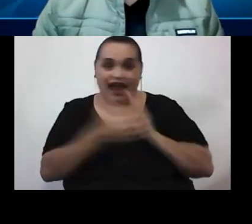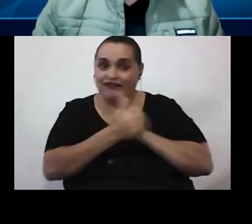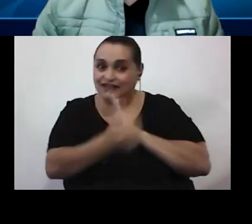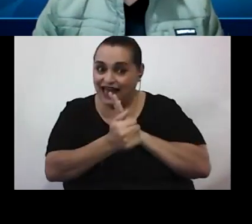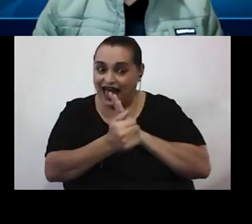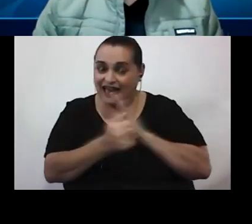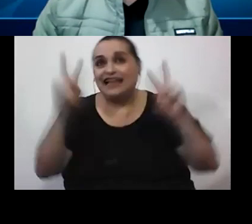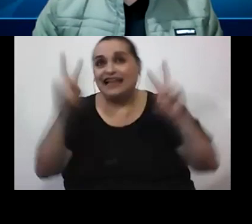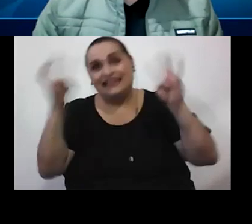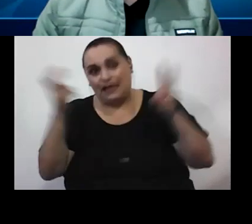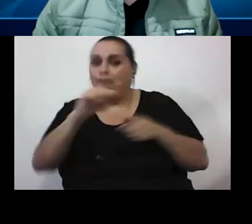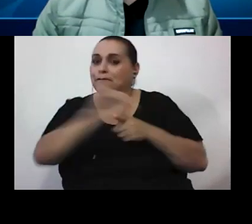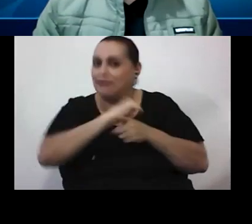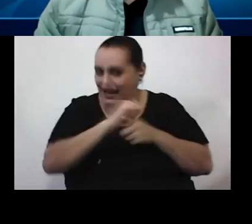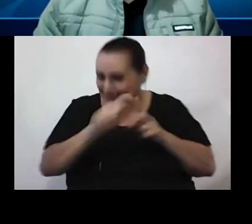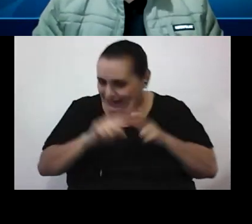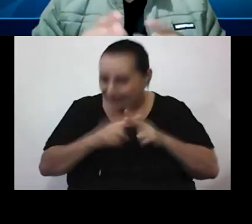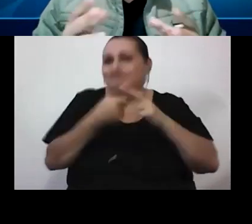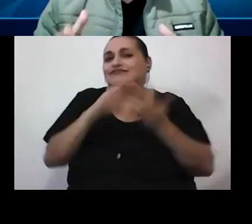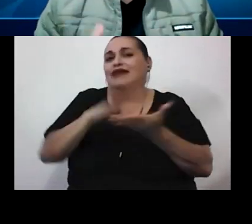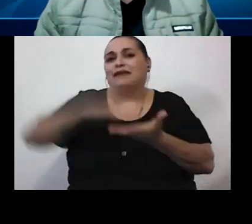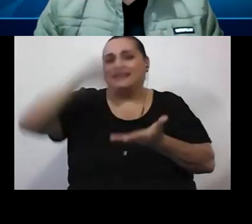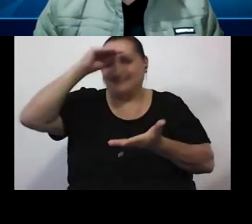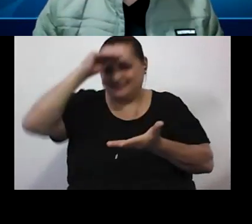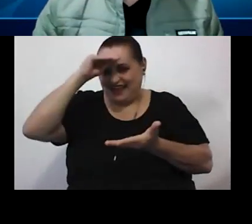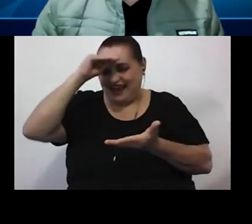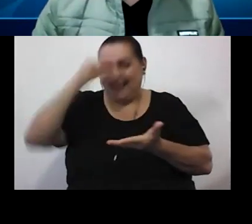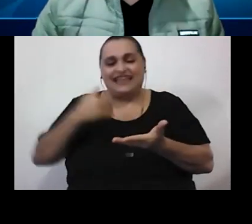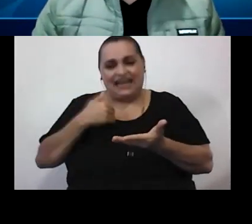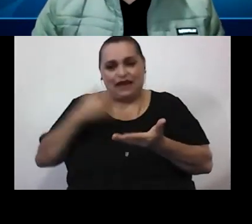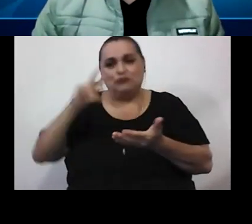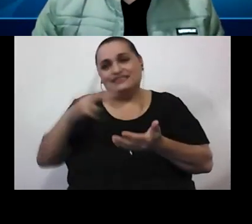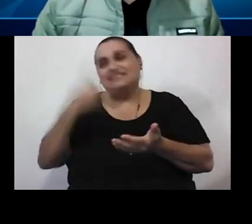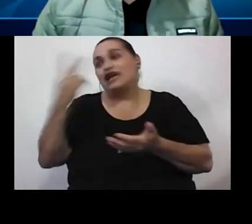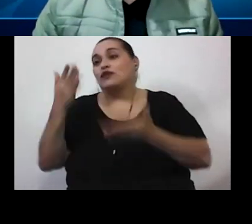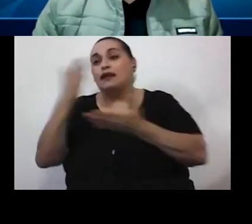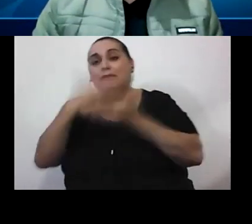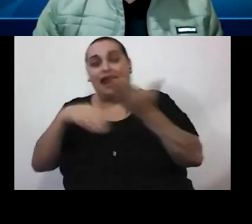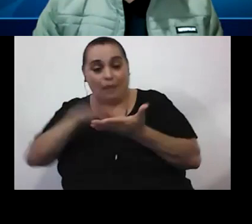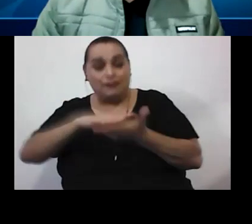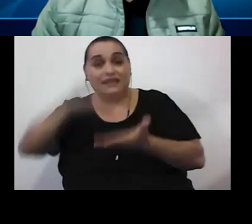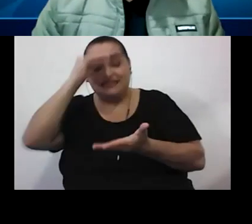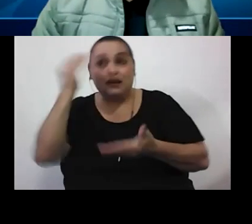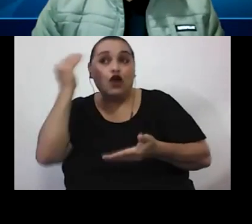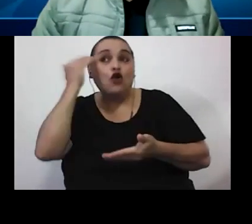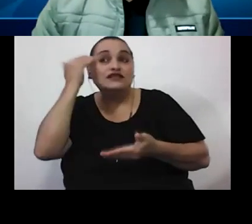tema de la práctica, el tema del aprendizaje. Entonces tenemos a una segunda fase de aprendizaje, que es la conciencia sin habilidad,